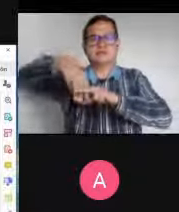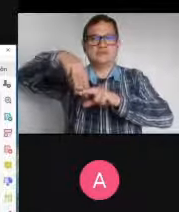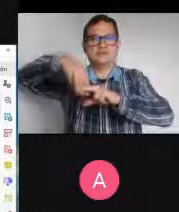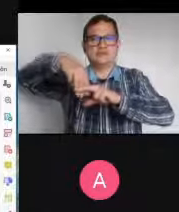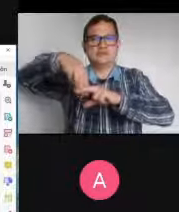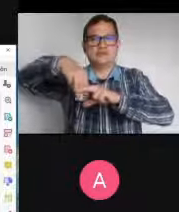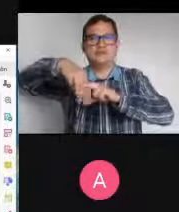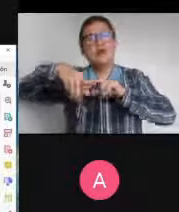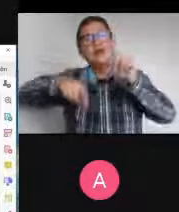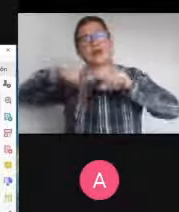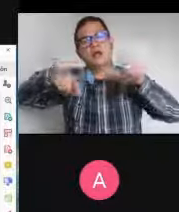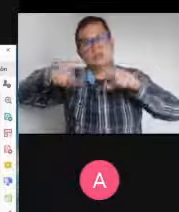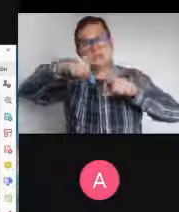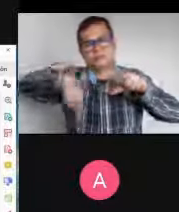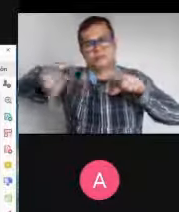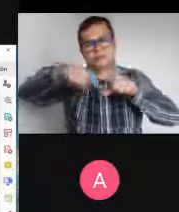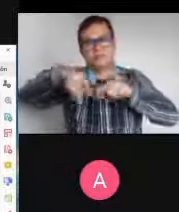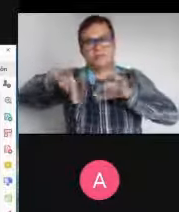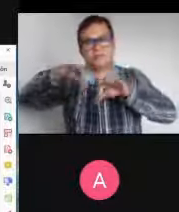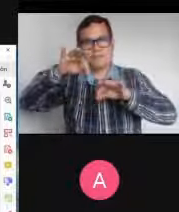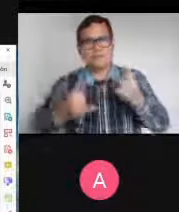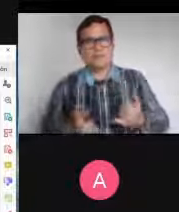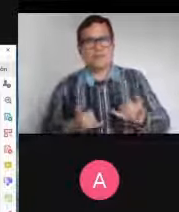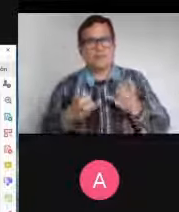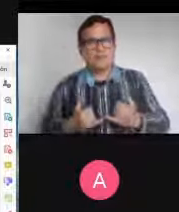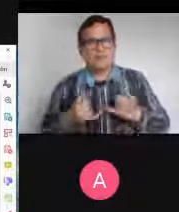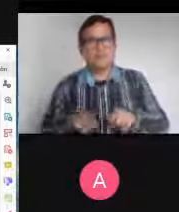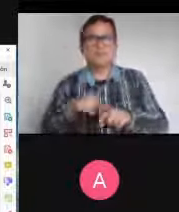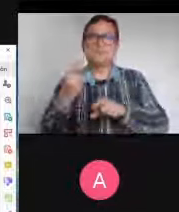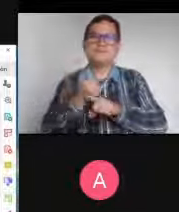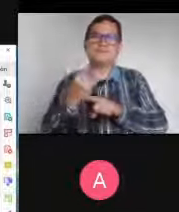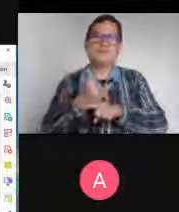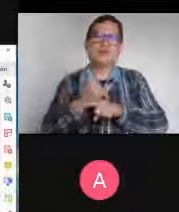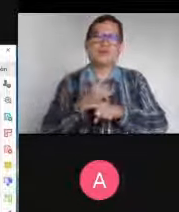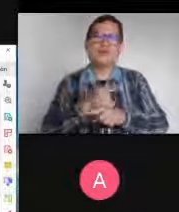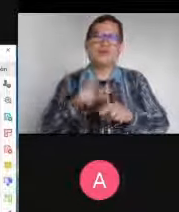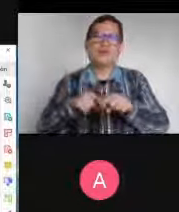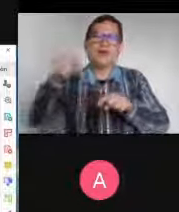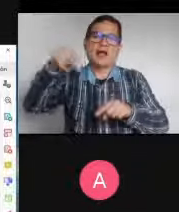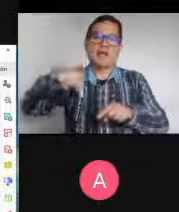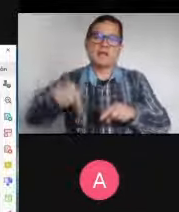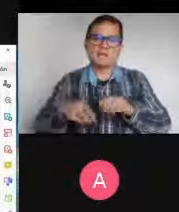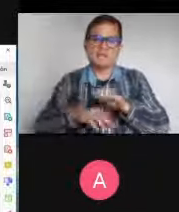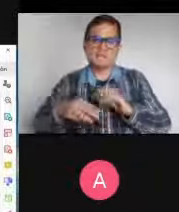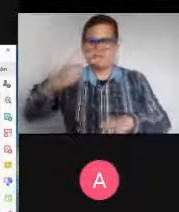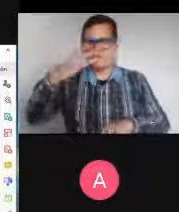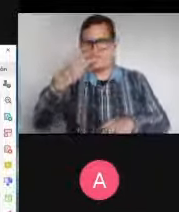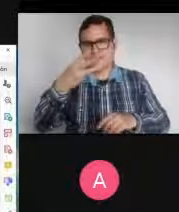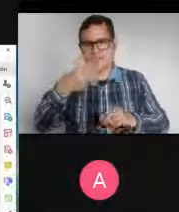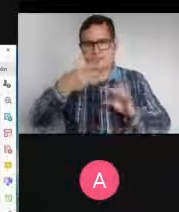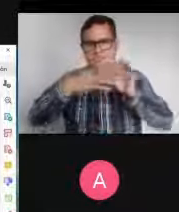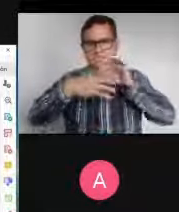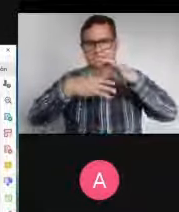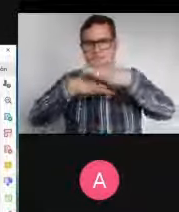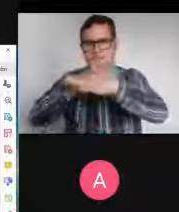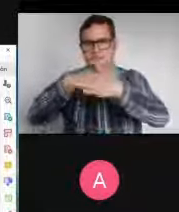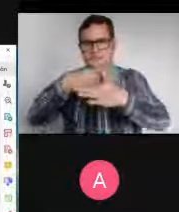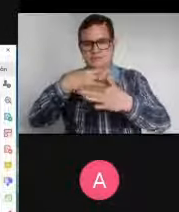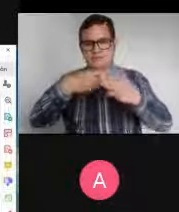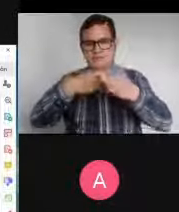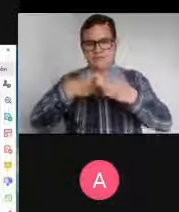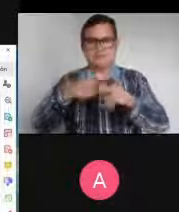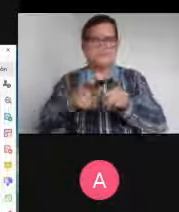en algunos circuitos. El que nosotros vamos a utilizar el día de hoy es el que aparece pues en la parte inferior, que es como el más sencillito.